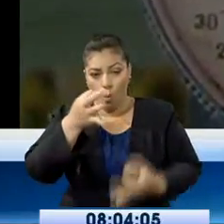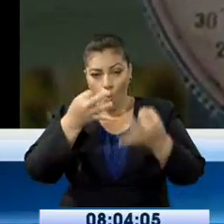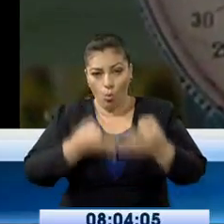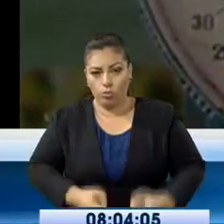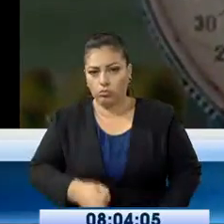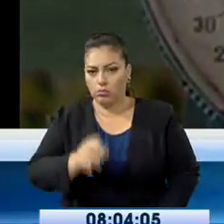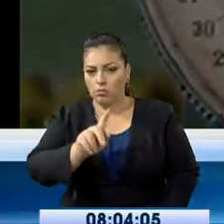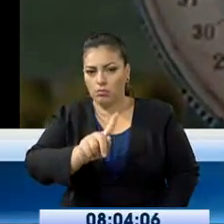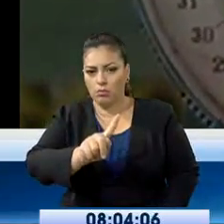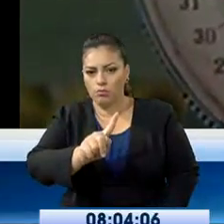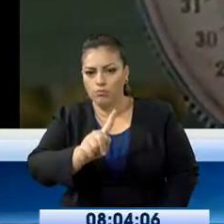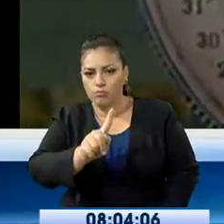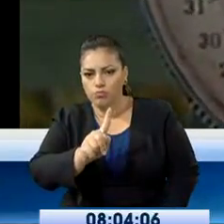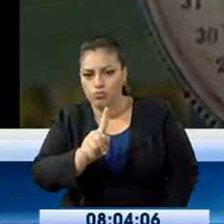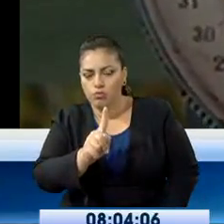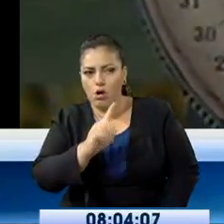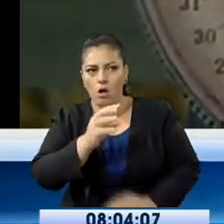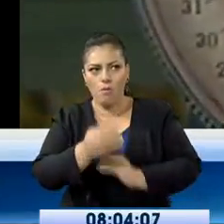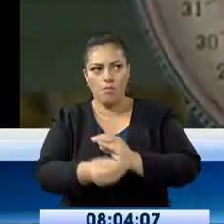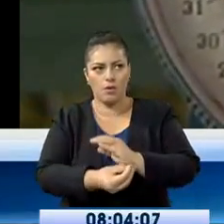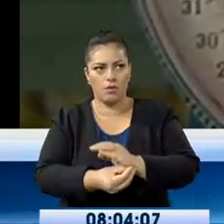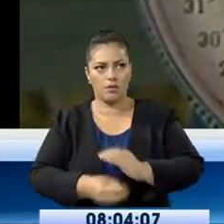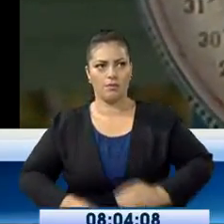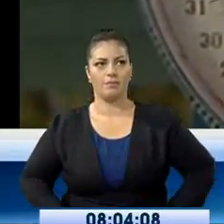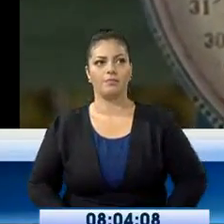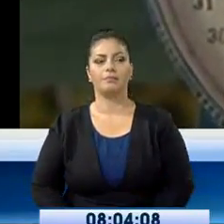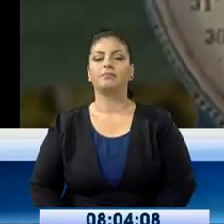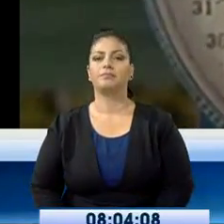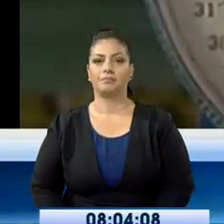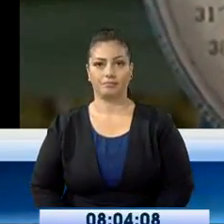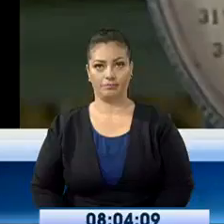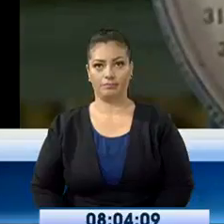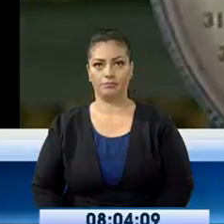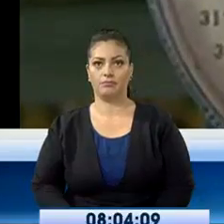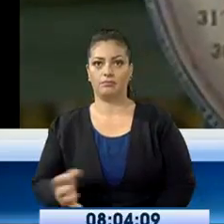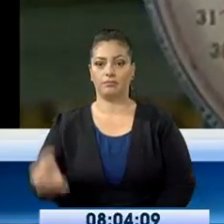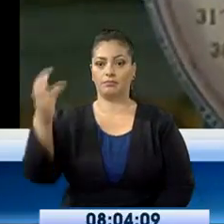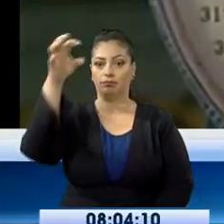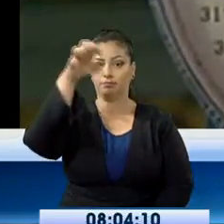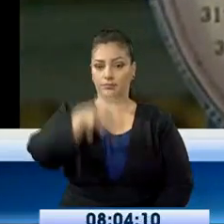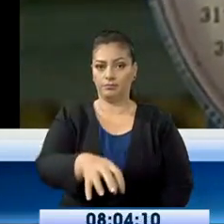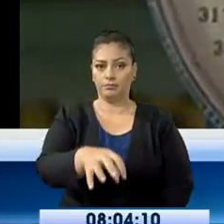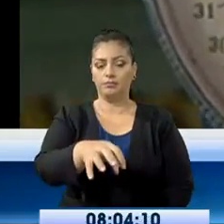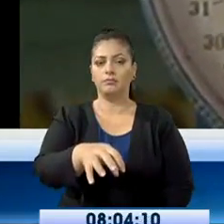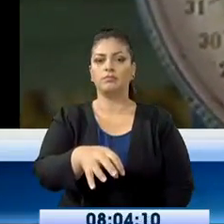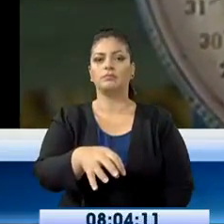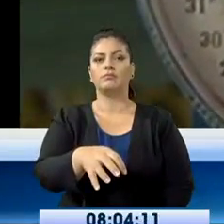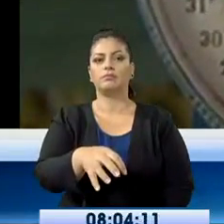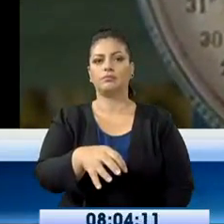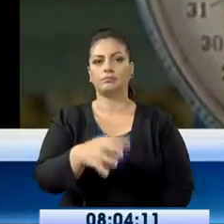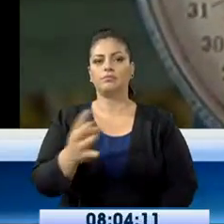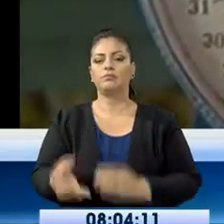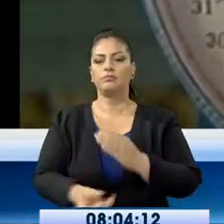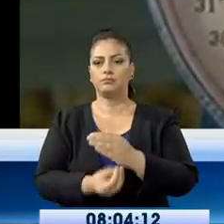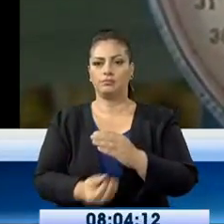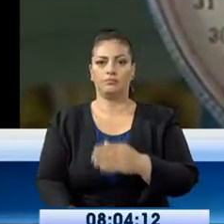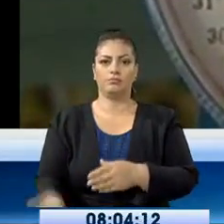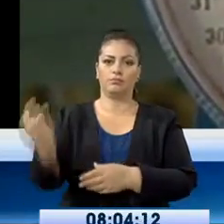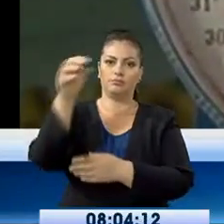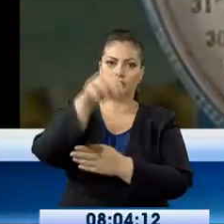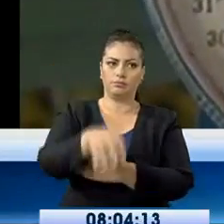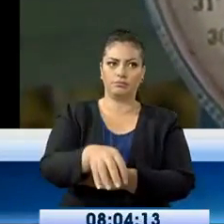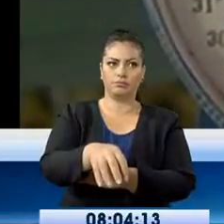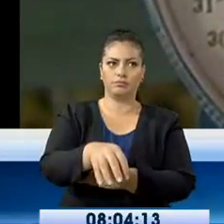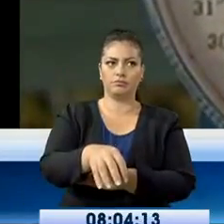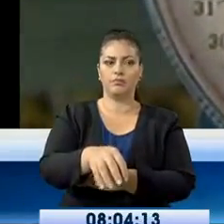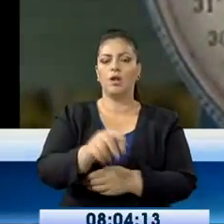dos libras más, se van dando cuenta de que va incrementando. Si le metemos dos libras más,